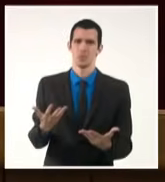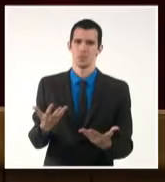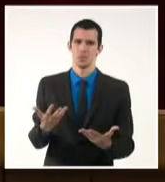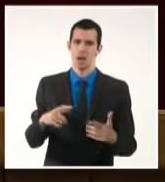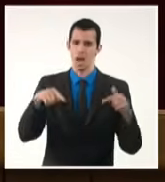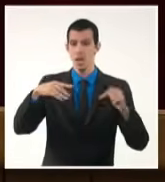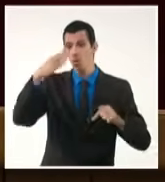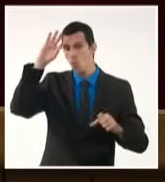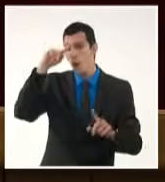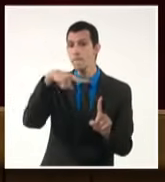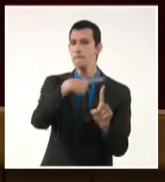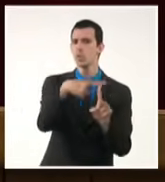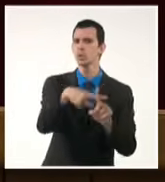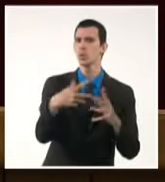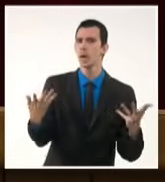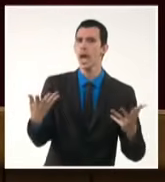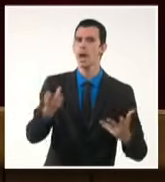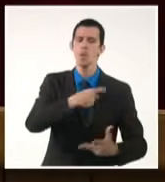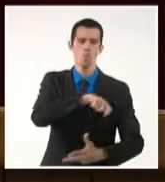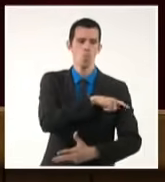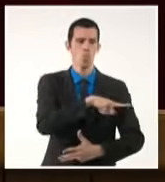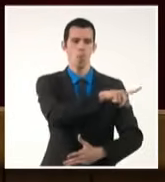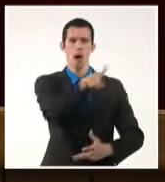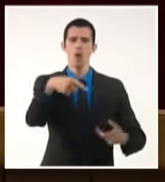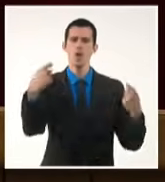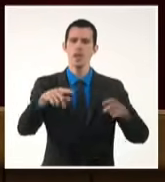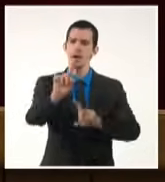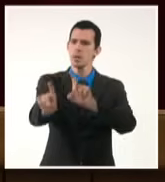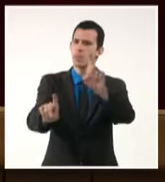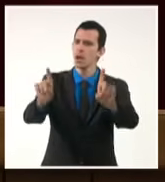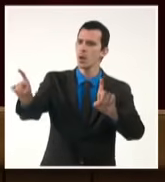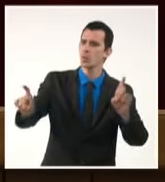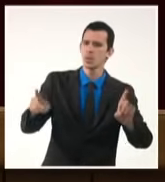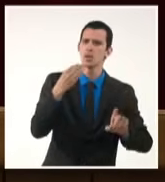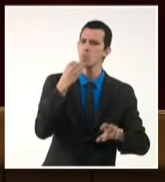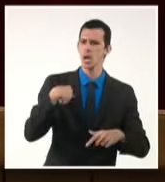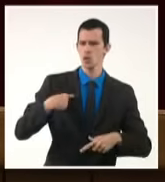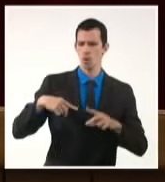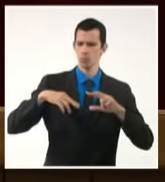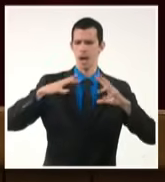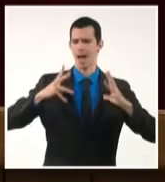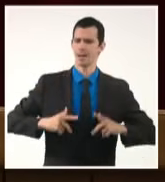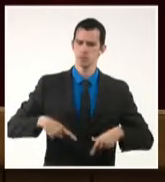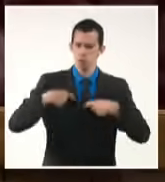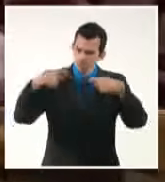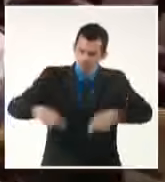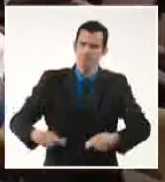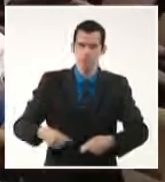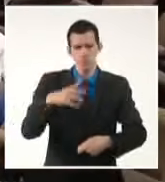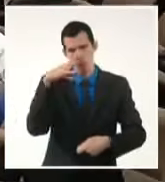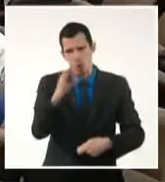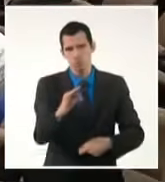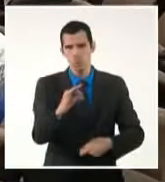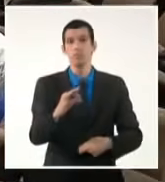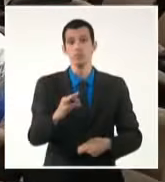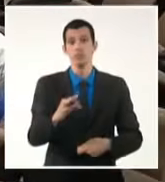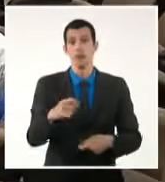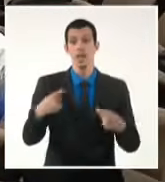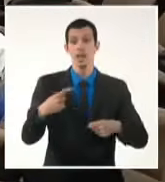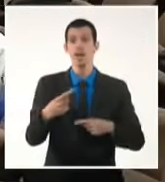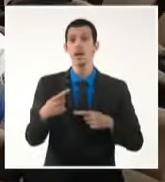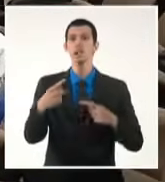las decisiones exigen un nivel de consenso y madurez para implementarse. El país tiene un Estado con una